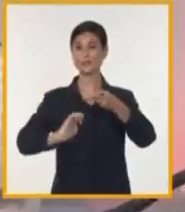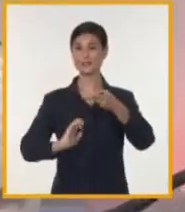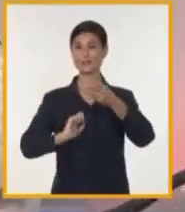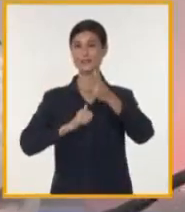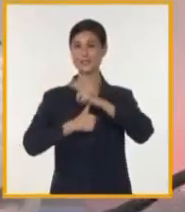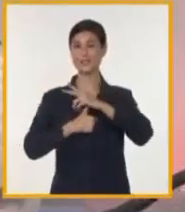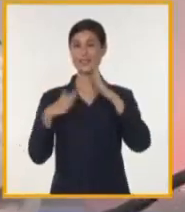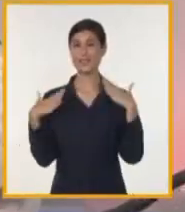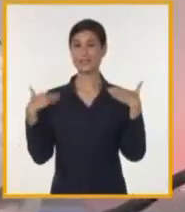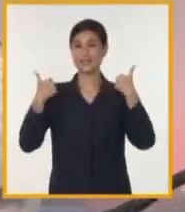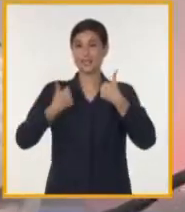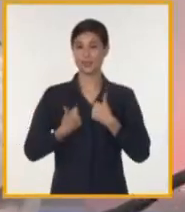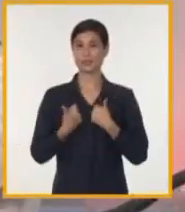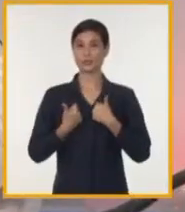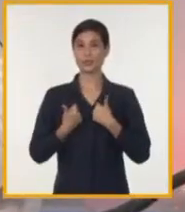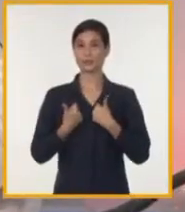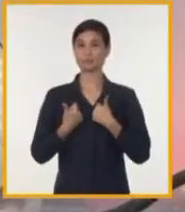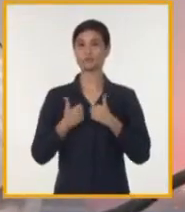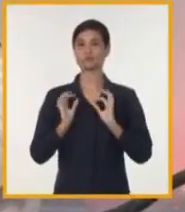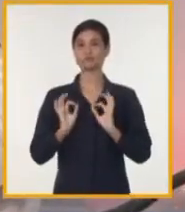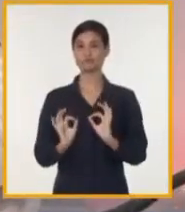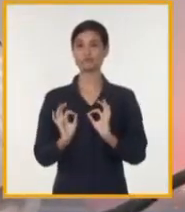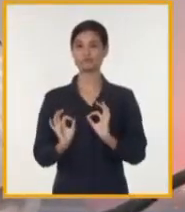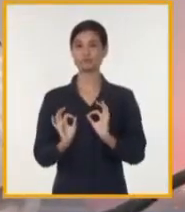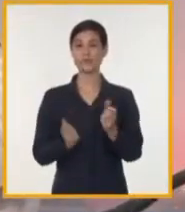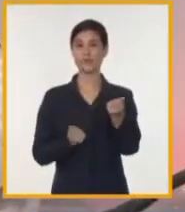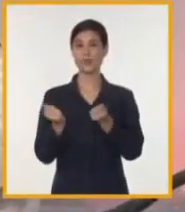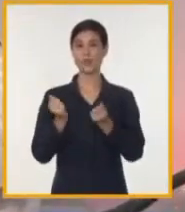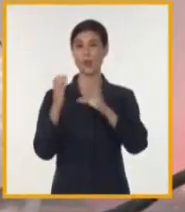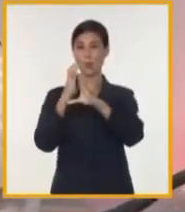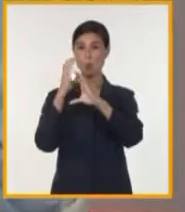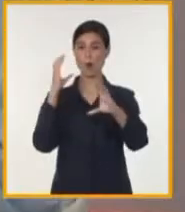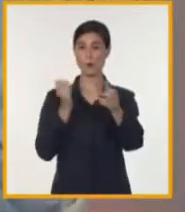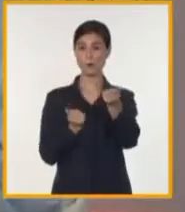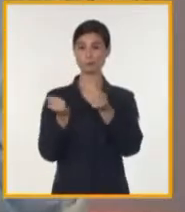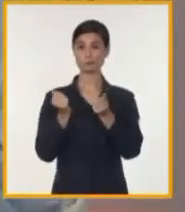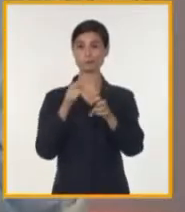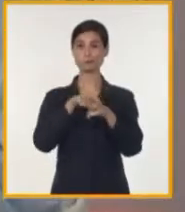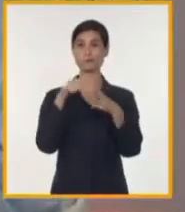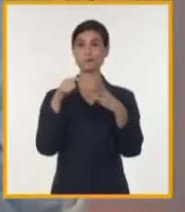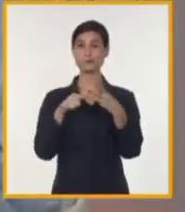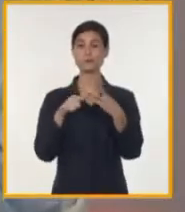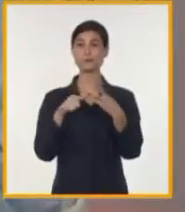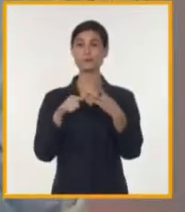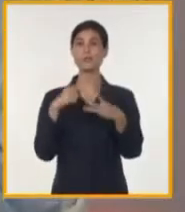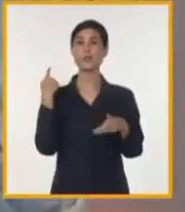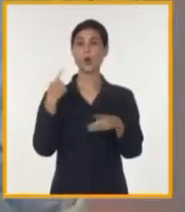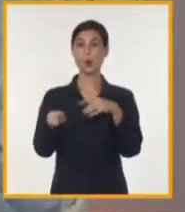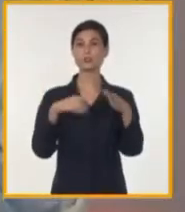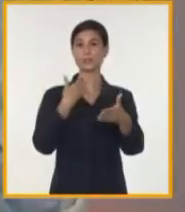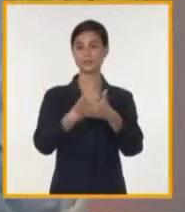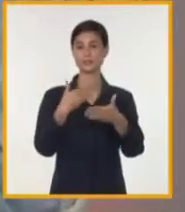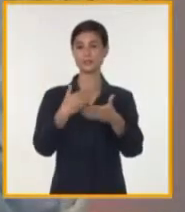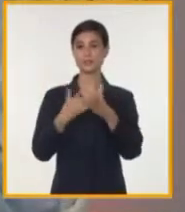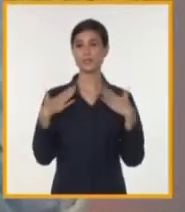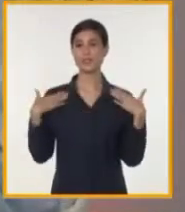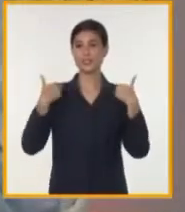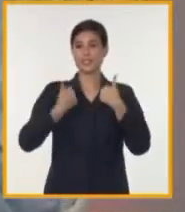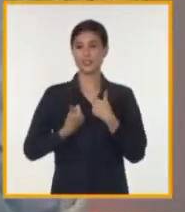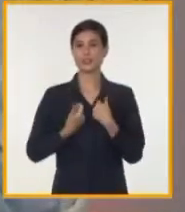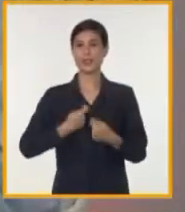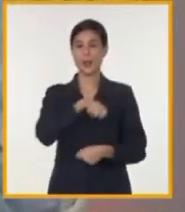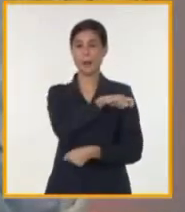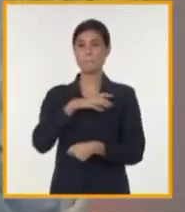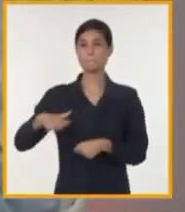la empresa de ómnibus nacionales, el ingeniero Walter Luis Duberger, director general de la empresa Viajero, y el compañero